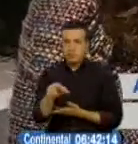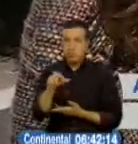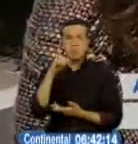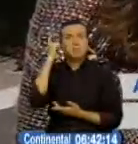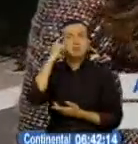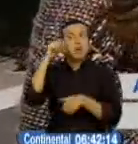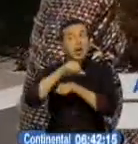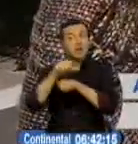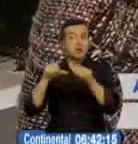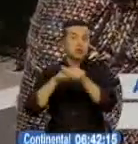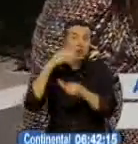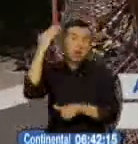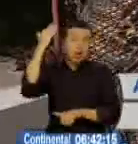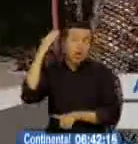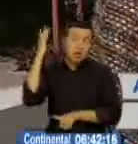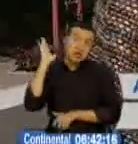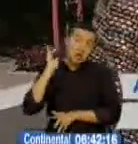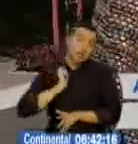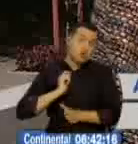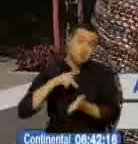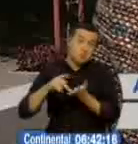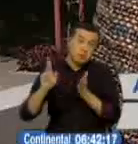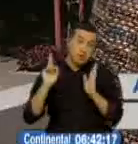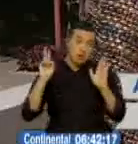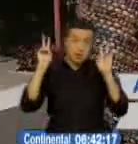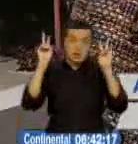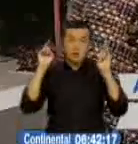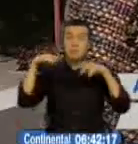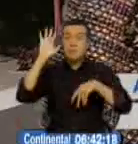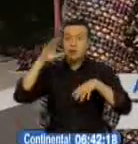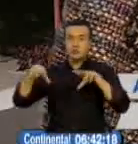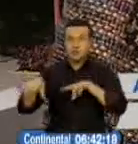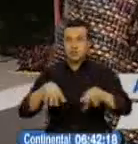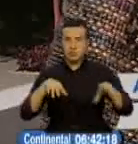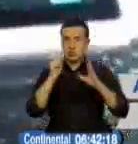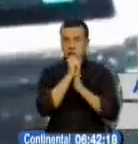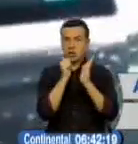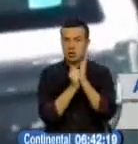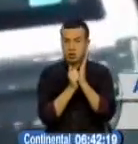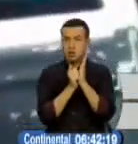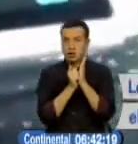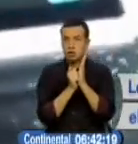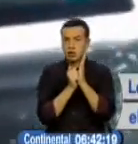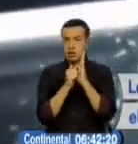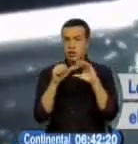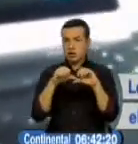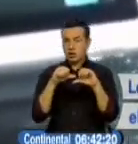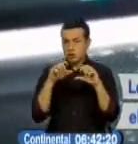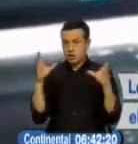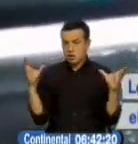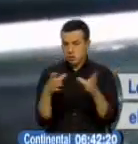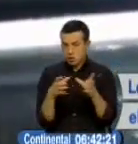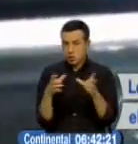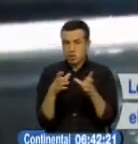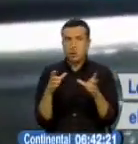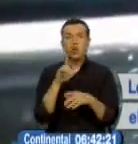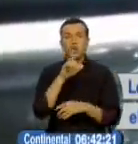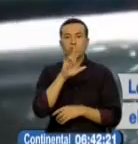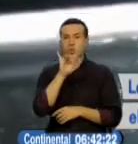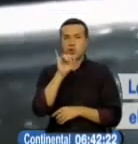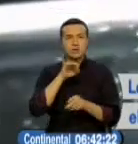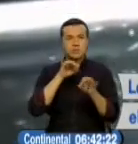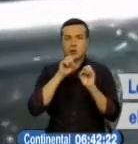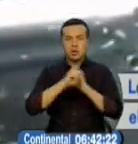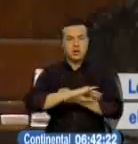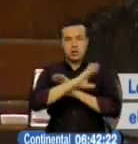el asesor del alcalde, sobre todo en el tema de la coordinación de la agenda legislativa. El concejal Luis Reina señala otro ejemplo claro